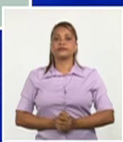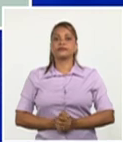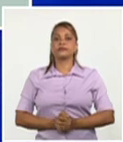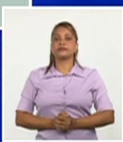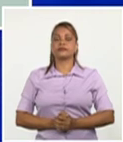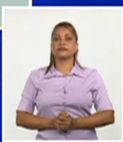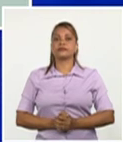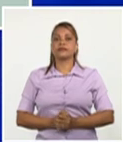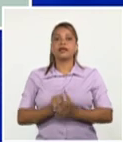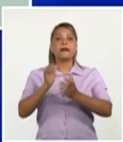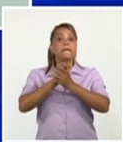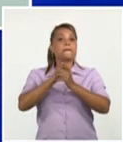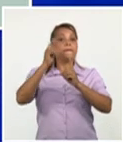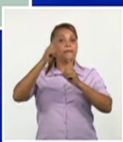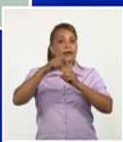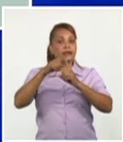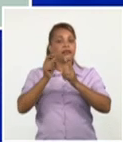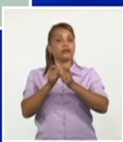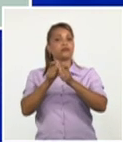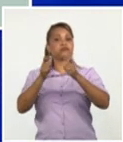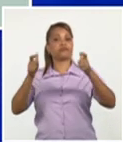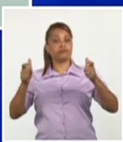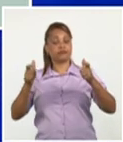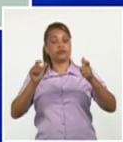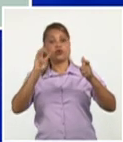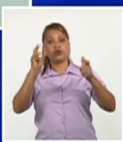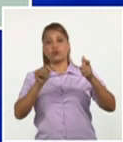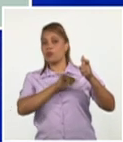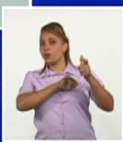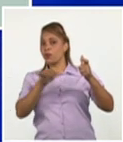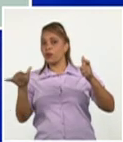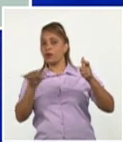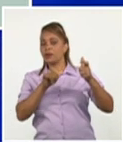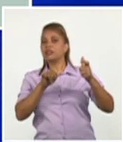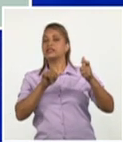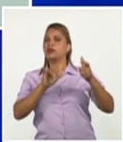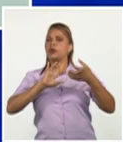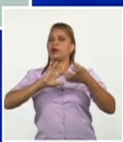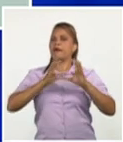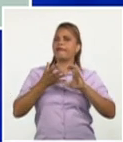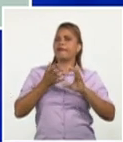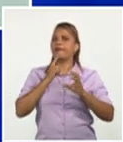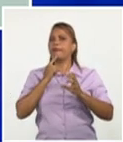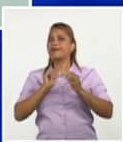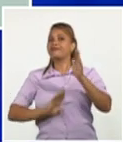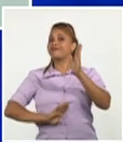Matanzas incrementa el número de casos de una manera muy elevada.